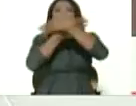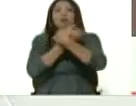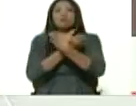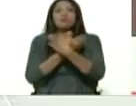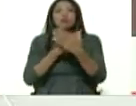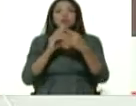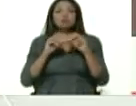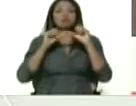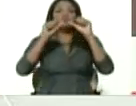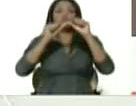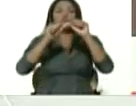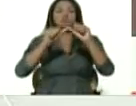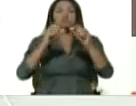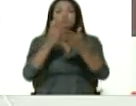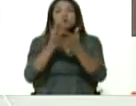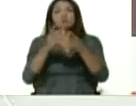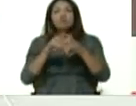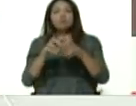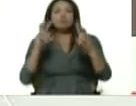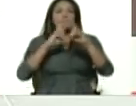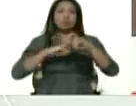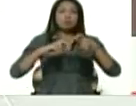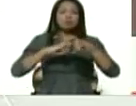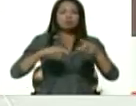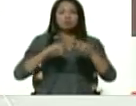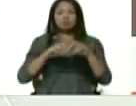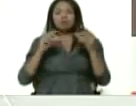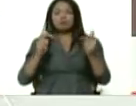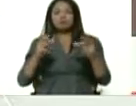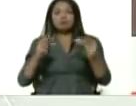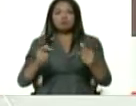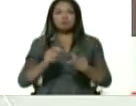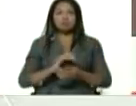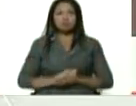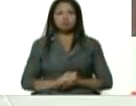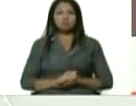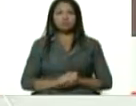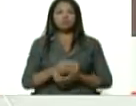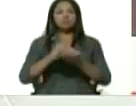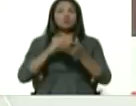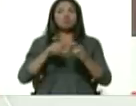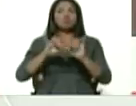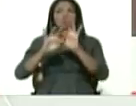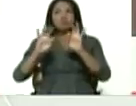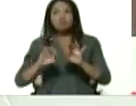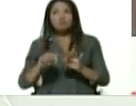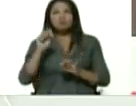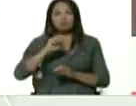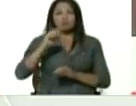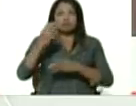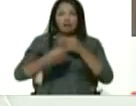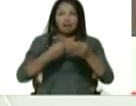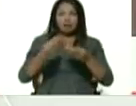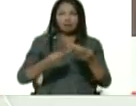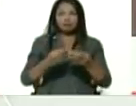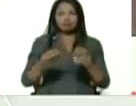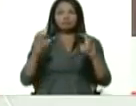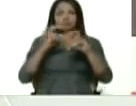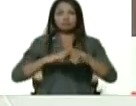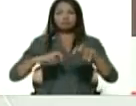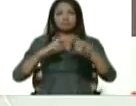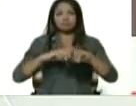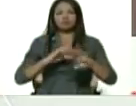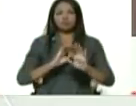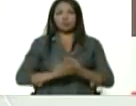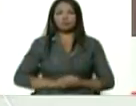sus avances permanentes en investigación y acción. Aplican, ellos sí aplican la metodología de investigación,